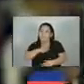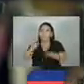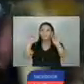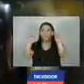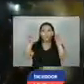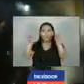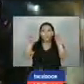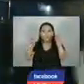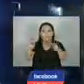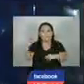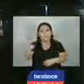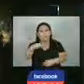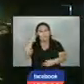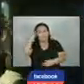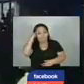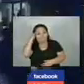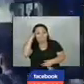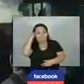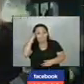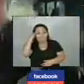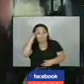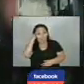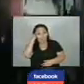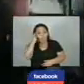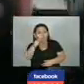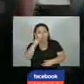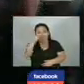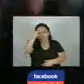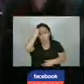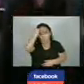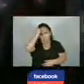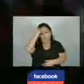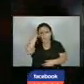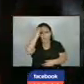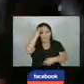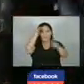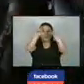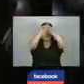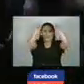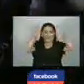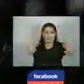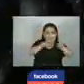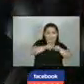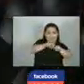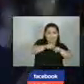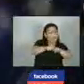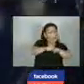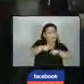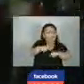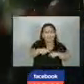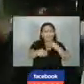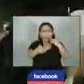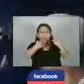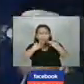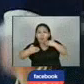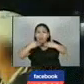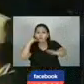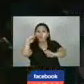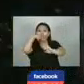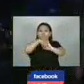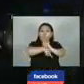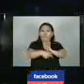le hacemos la invitación a nuestros amigos televidentes tú todos los domingos en el programa al sur de la frontera nos da siempre más detalles con notas